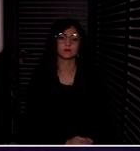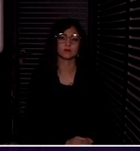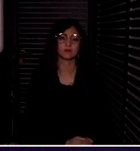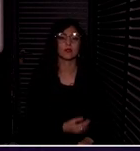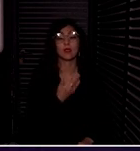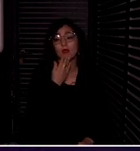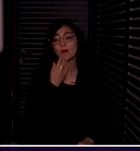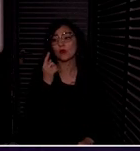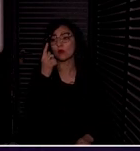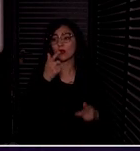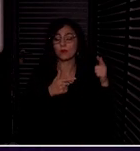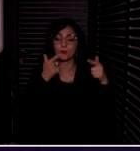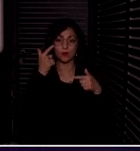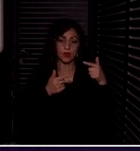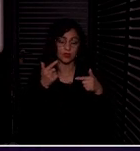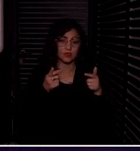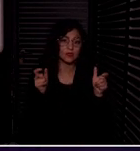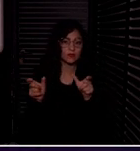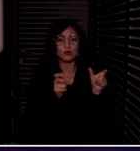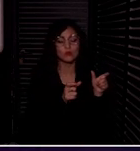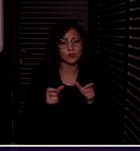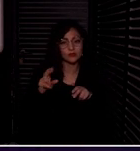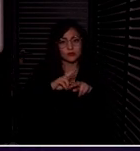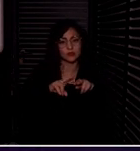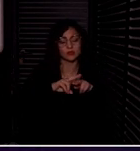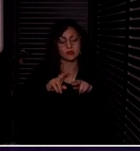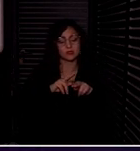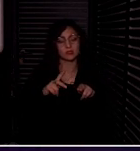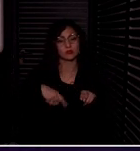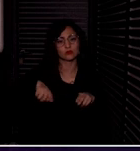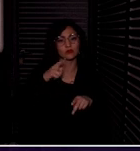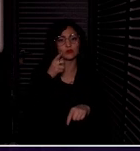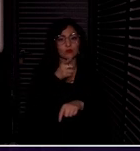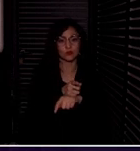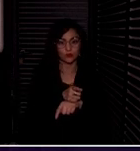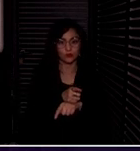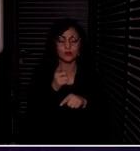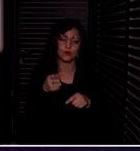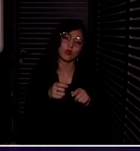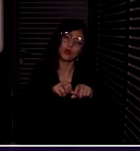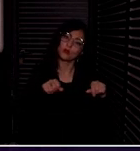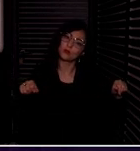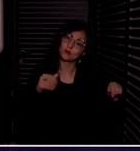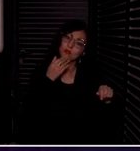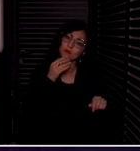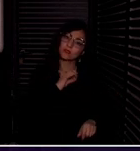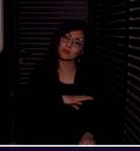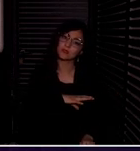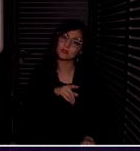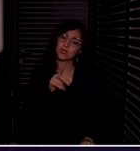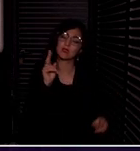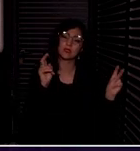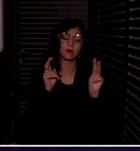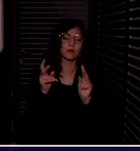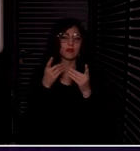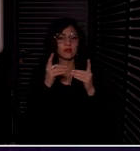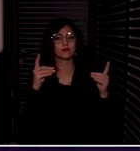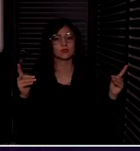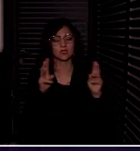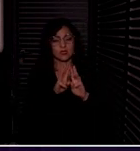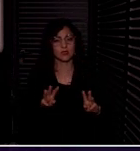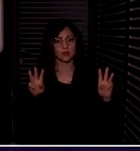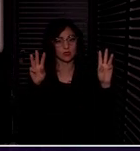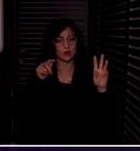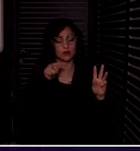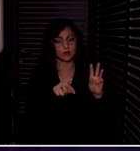una política de regulación. Tenemos un mandato y compromisos, Chile creo que es signatario también del compromiso del Convenio de Diversidad de la UNESCO, y